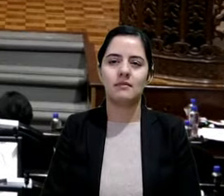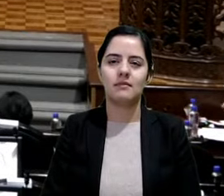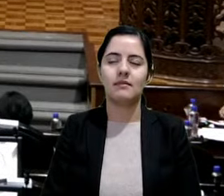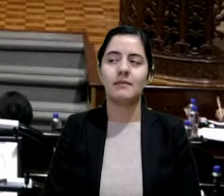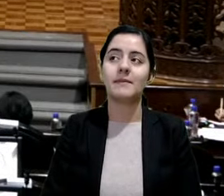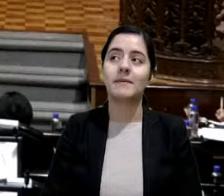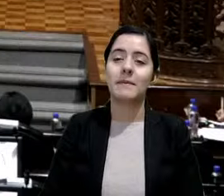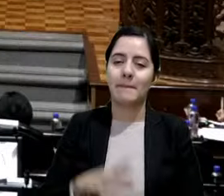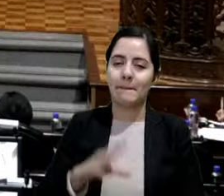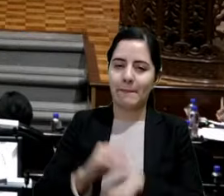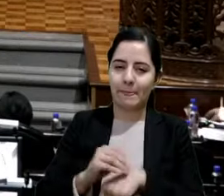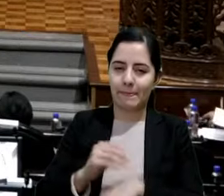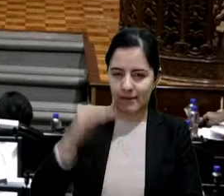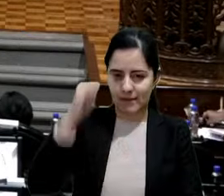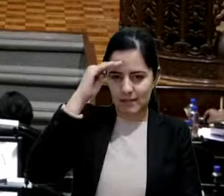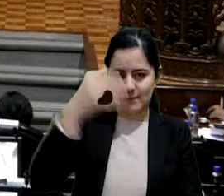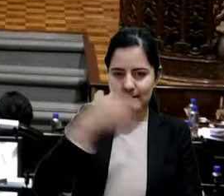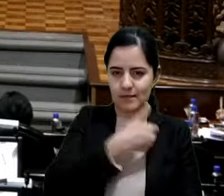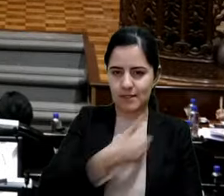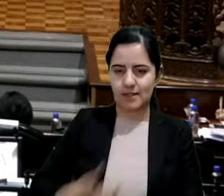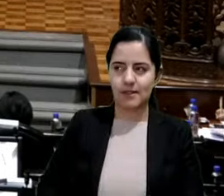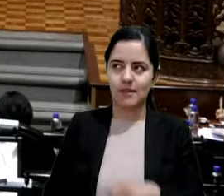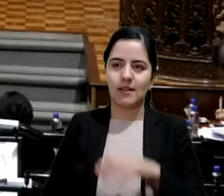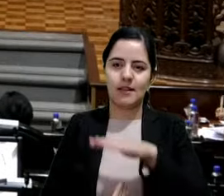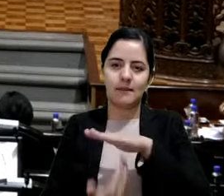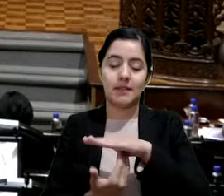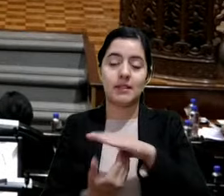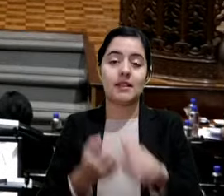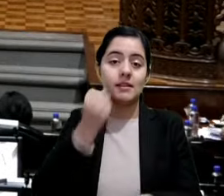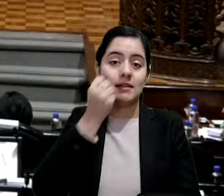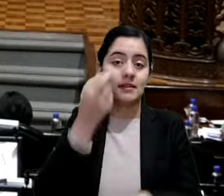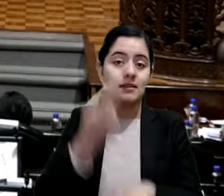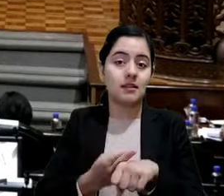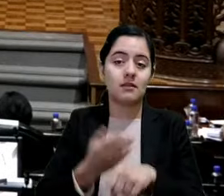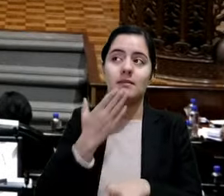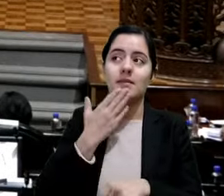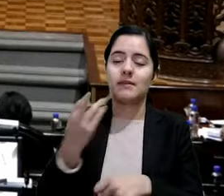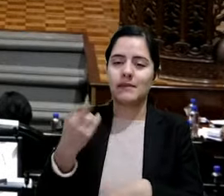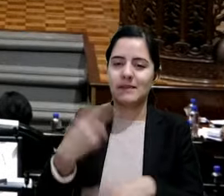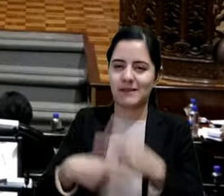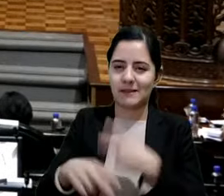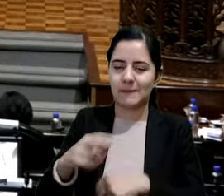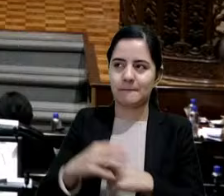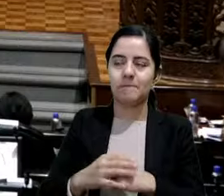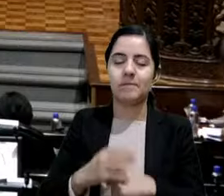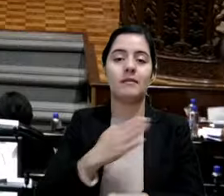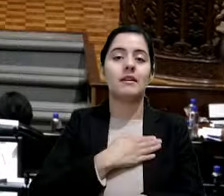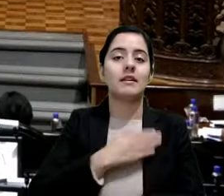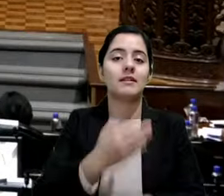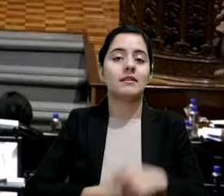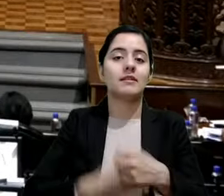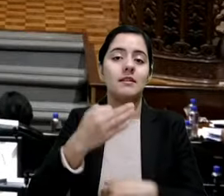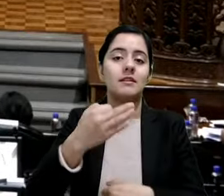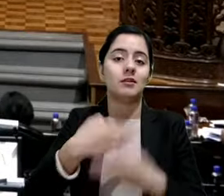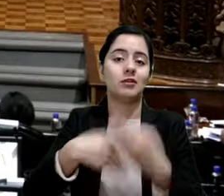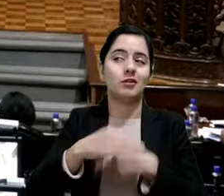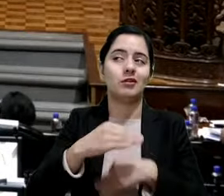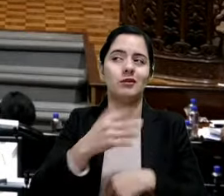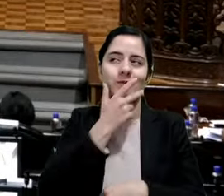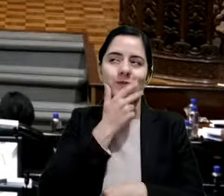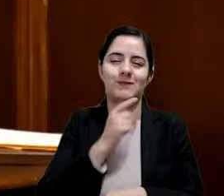Con su venia, señor presidente de la mesa, secretario, bienvenido. Buenas tardes a todas y a